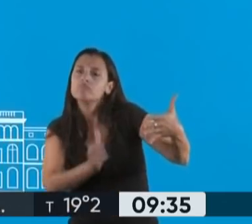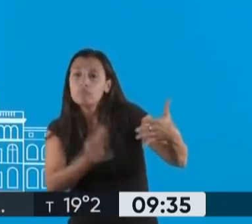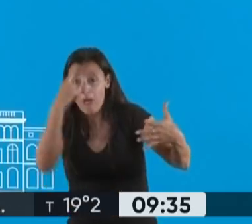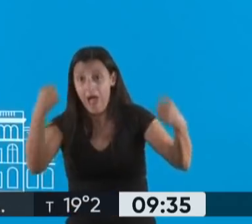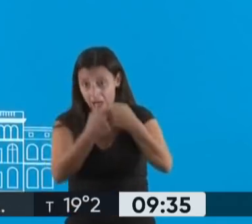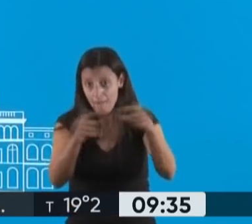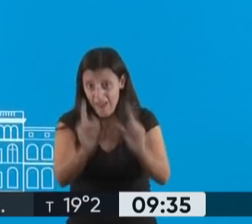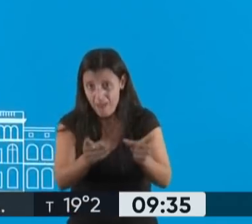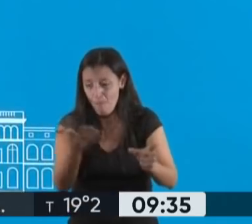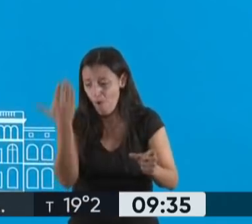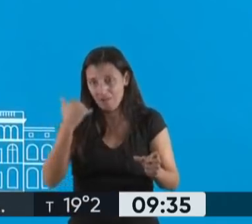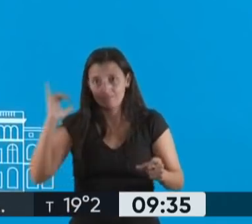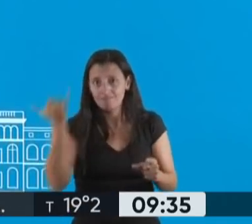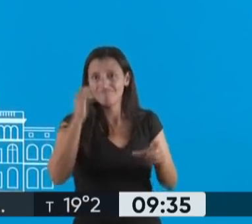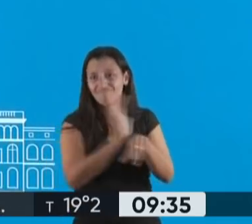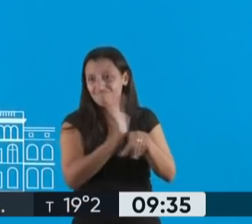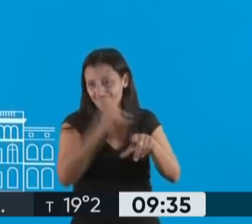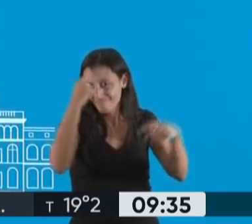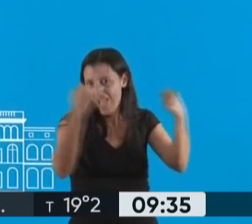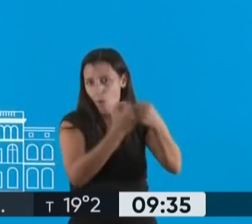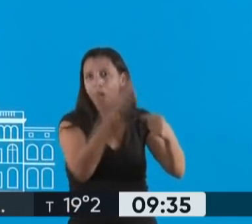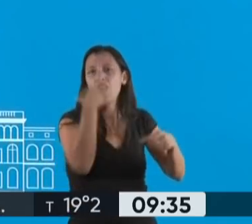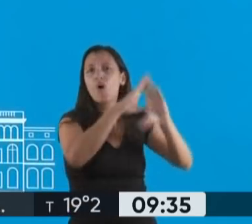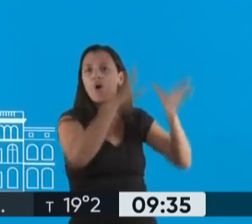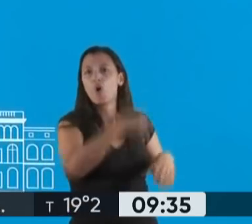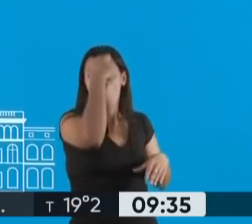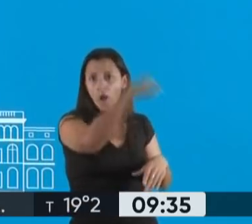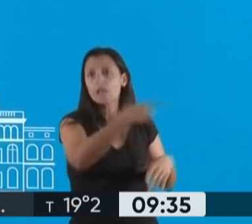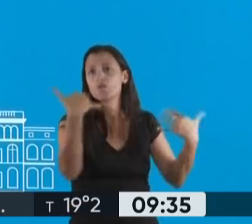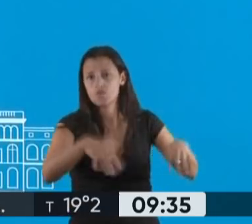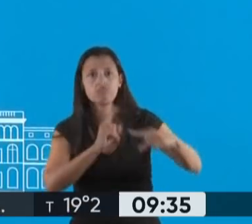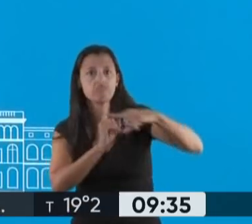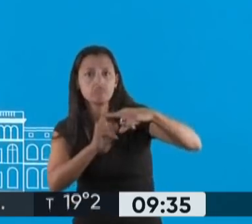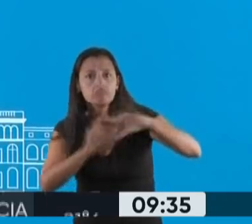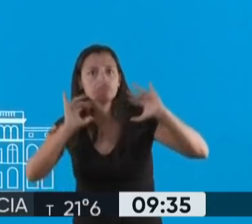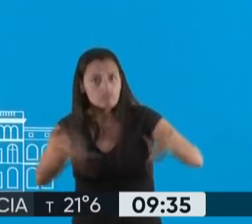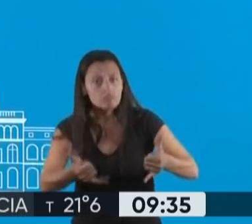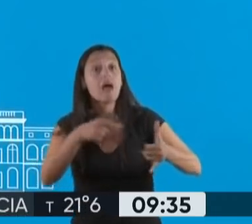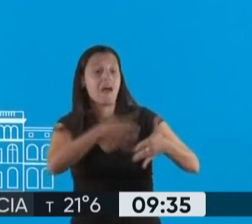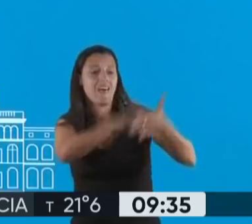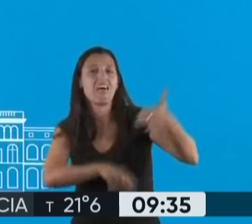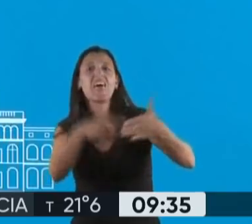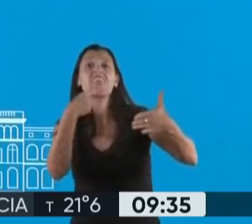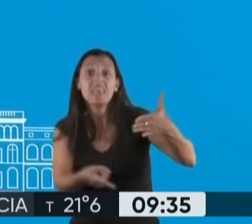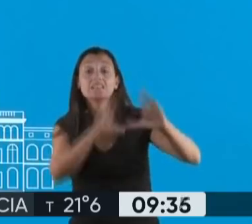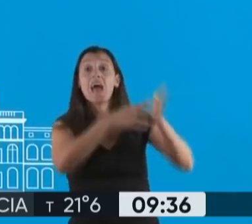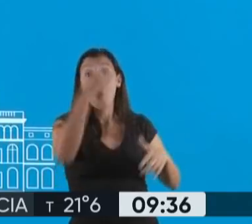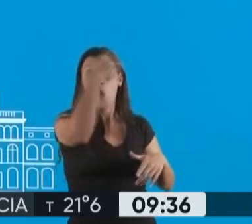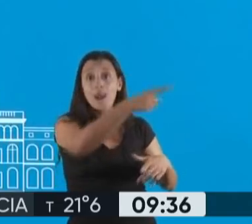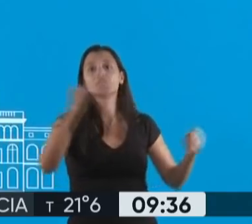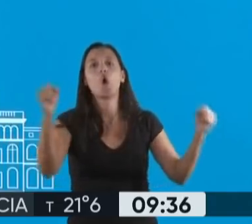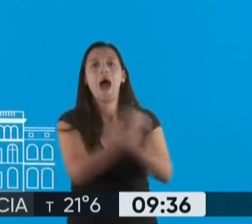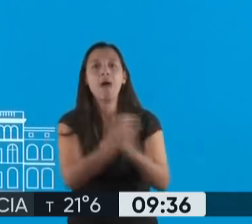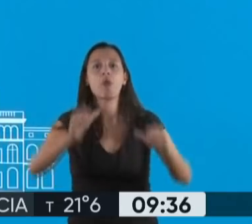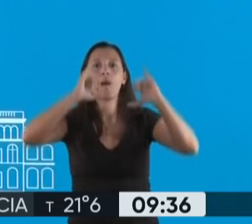que consiguieron en el Congreso de la Nación y que nos parece muy saludable, es que el Congreso de la Nación